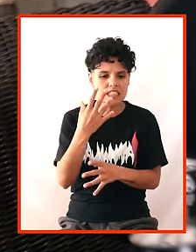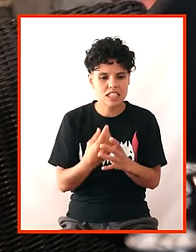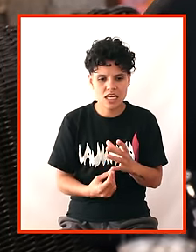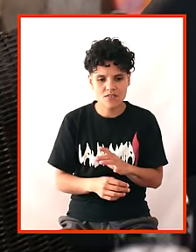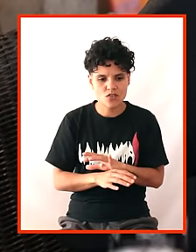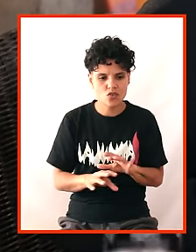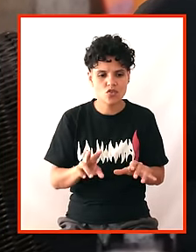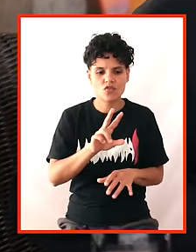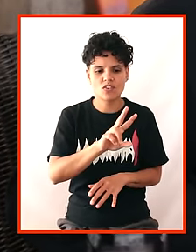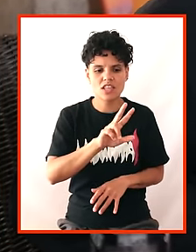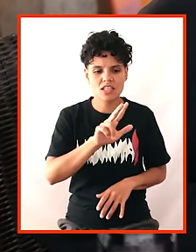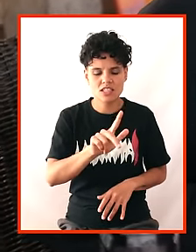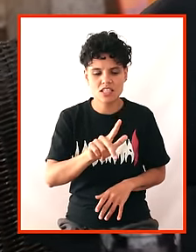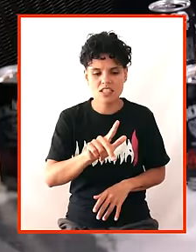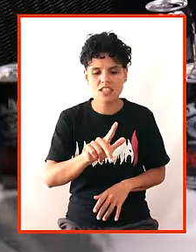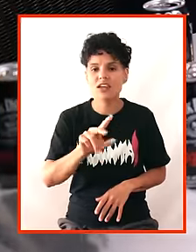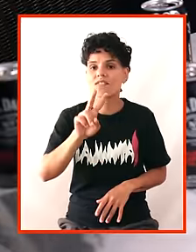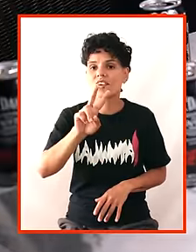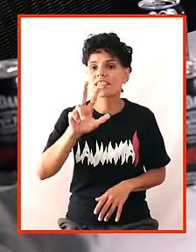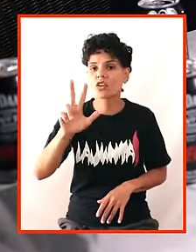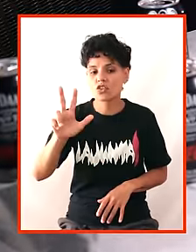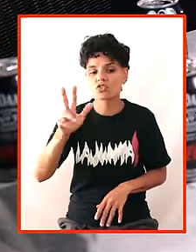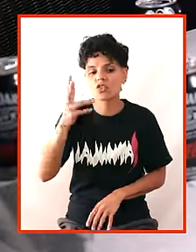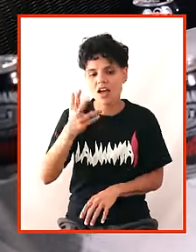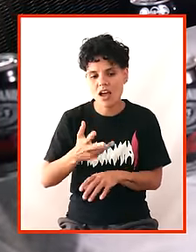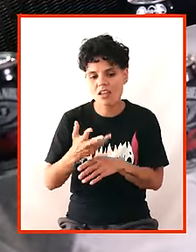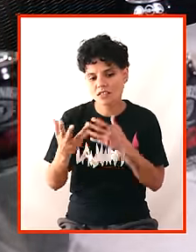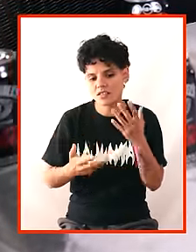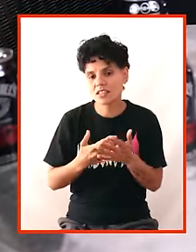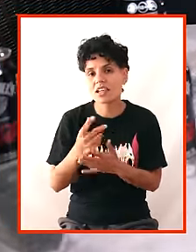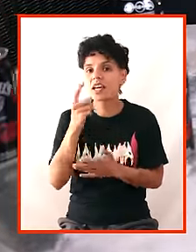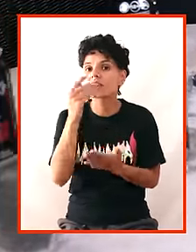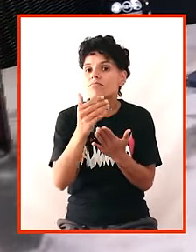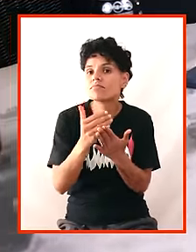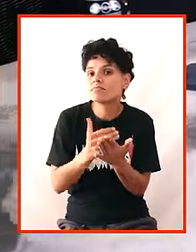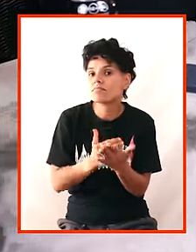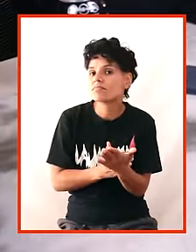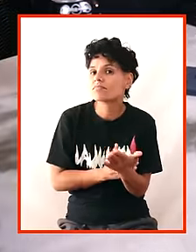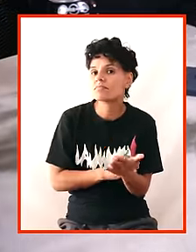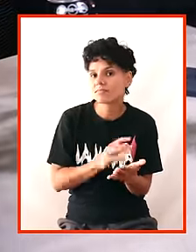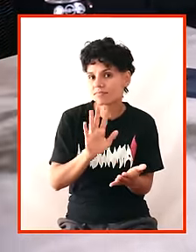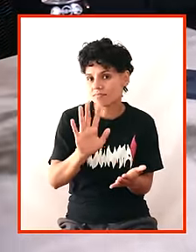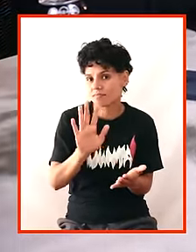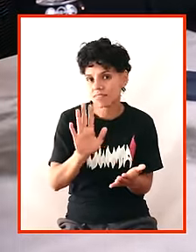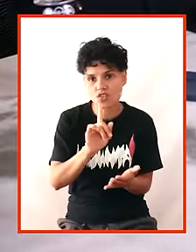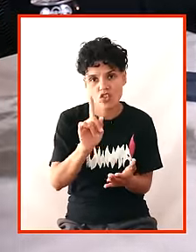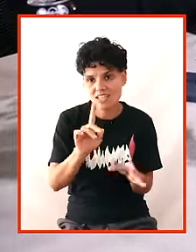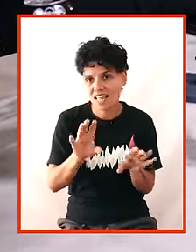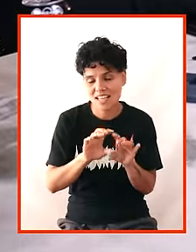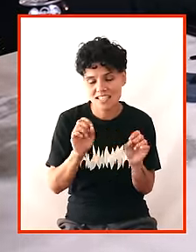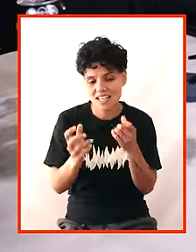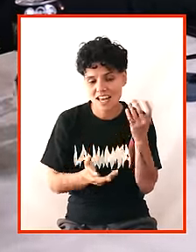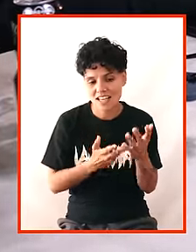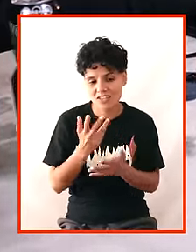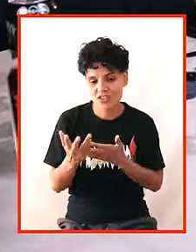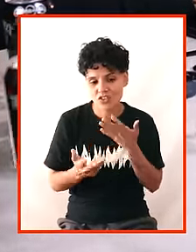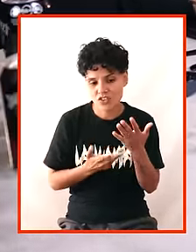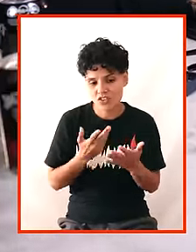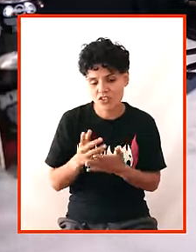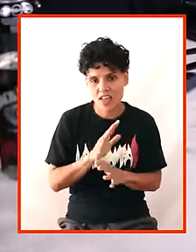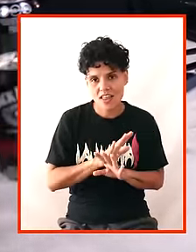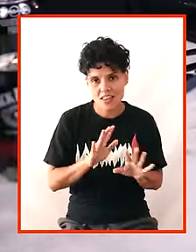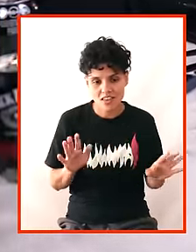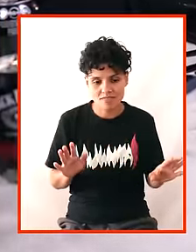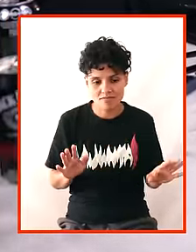está agotado, pero el 28 queda un boleto con un repertorio que todavía no está listo, pero que va a tener que ser súper